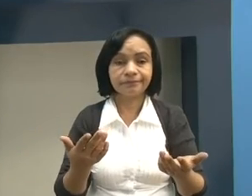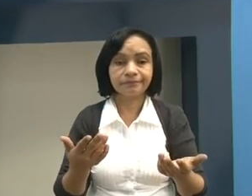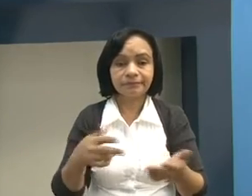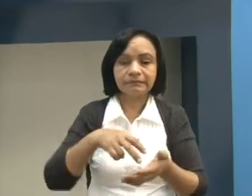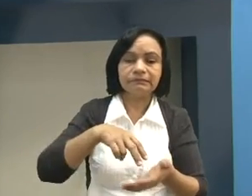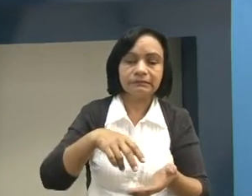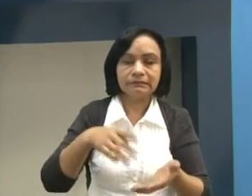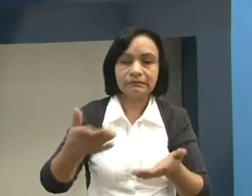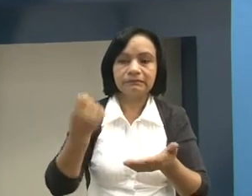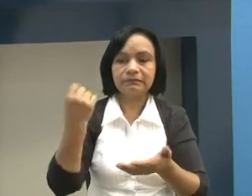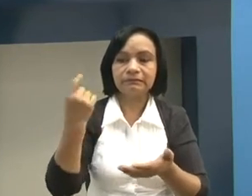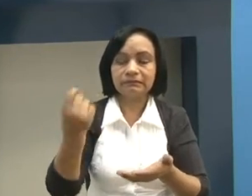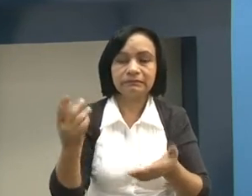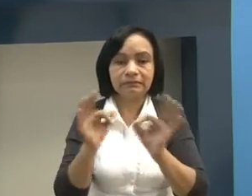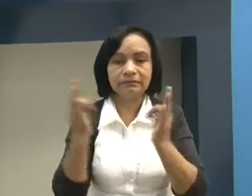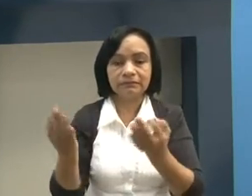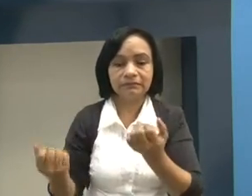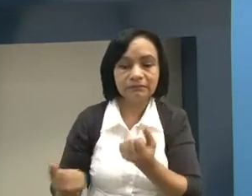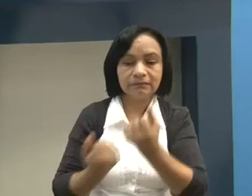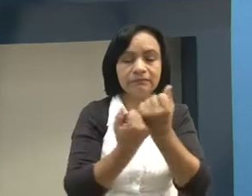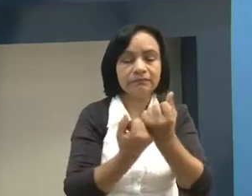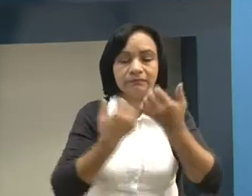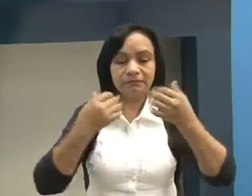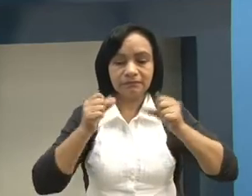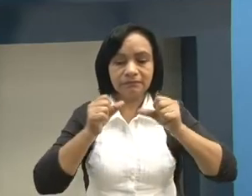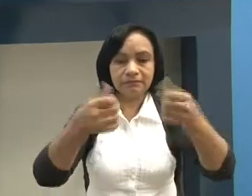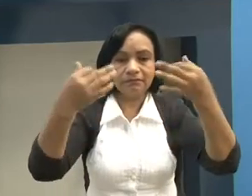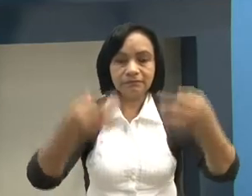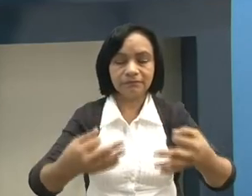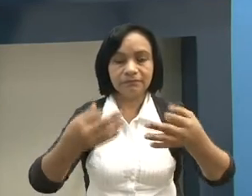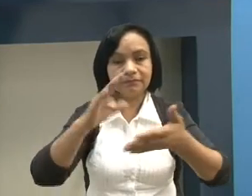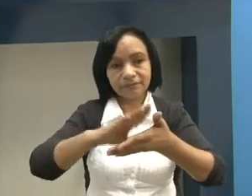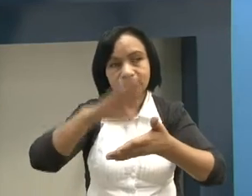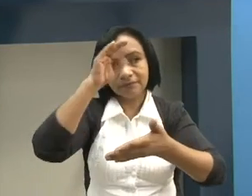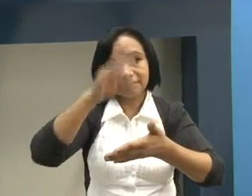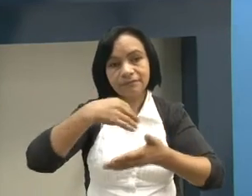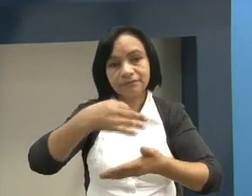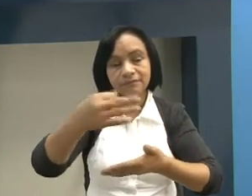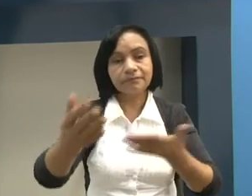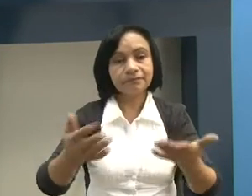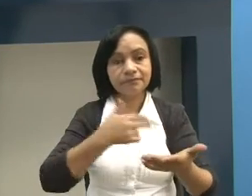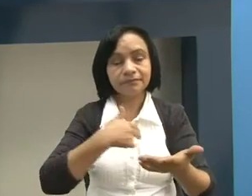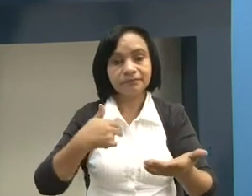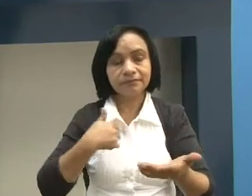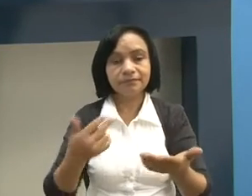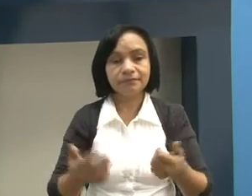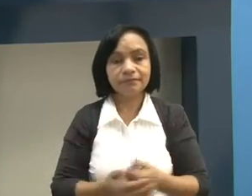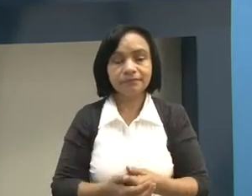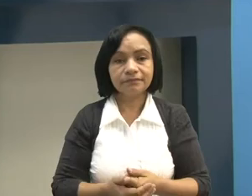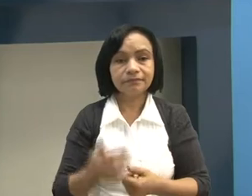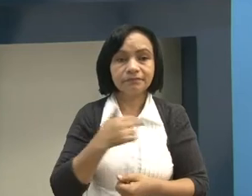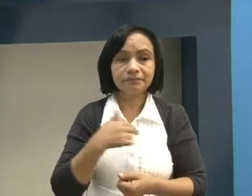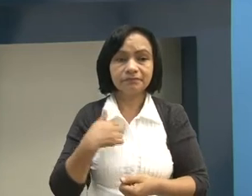gallina renca. Entonces la familia juega un papel determinante alrededor de estos procesos de aprendizaje. Entonces no es